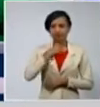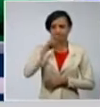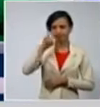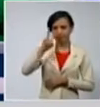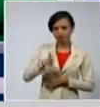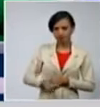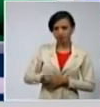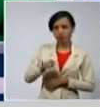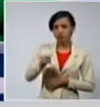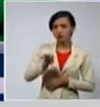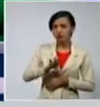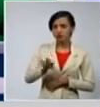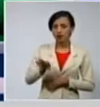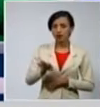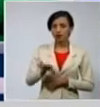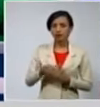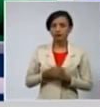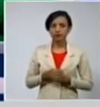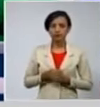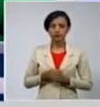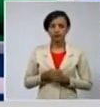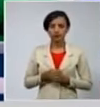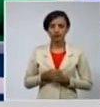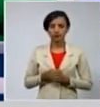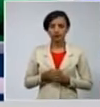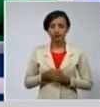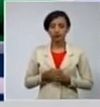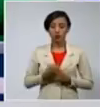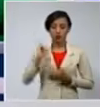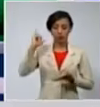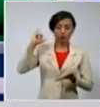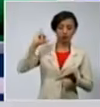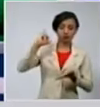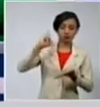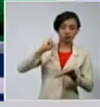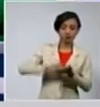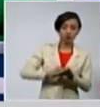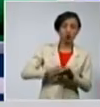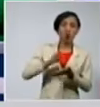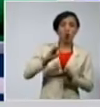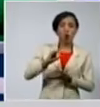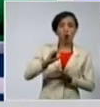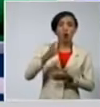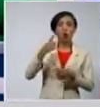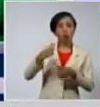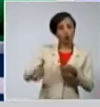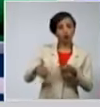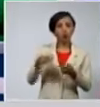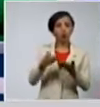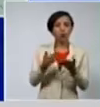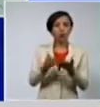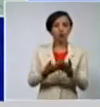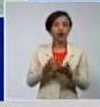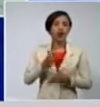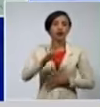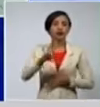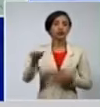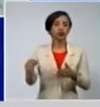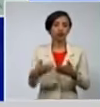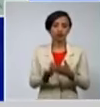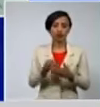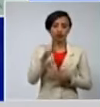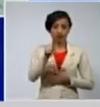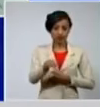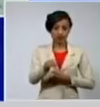cuando o bien al arribo o bien a la muestra del 5.º día. Estos pacientes por provincia